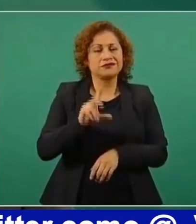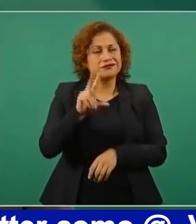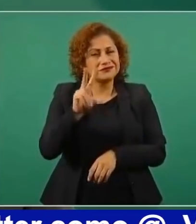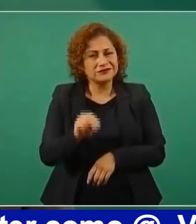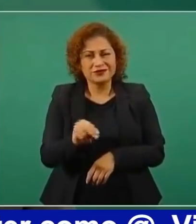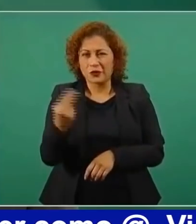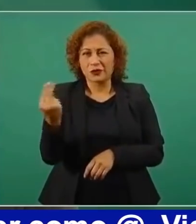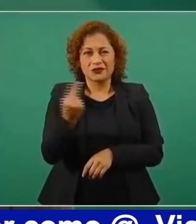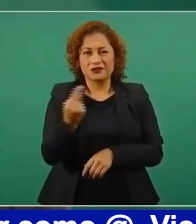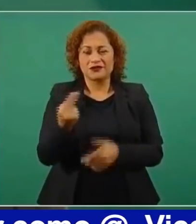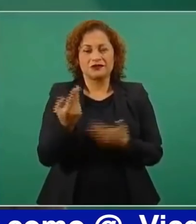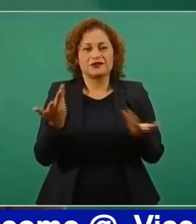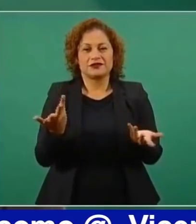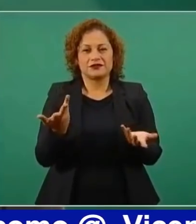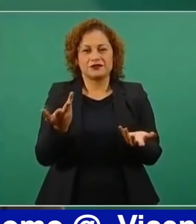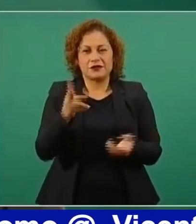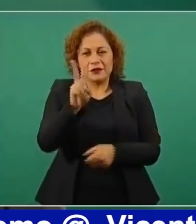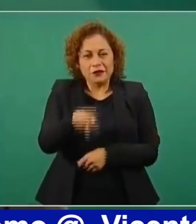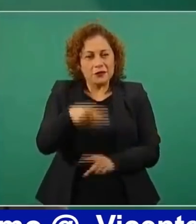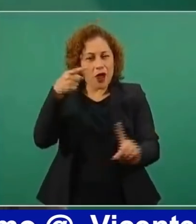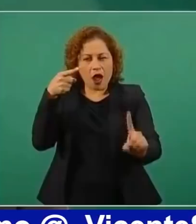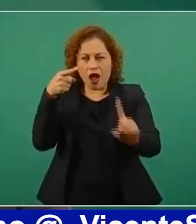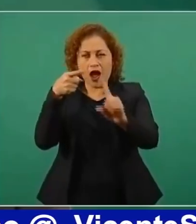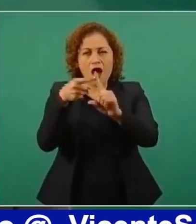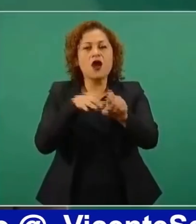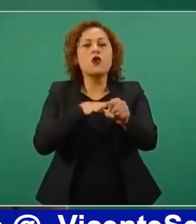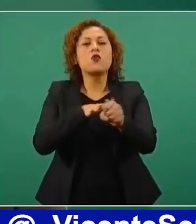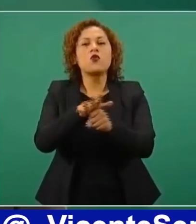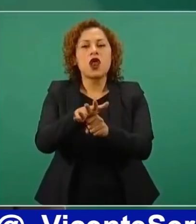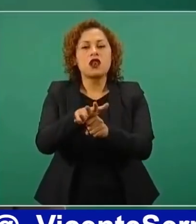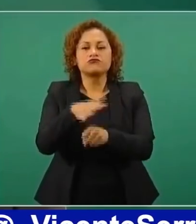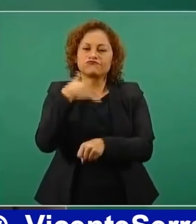Esa es la esencia de todo, es el meollo.